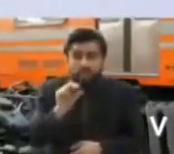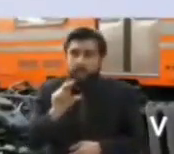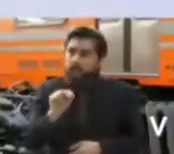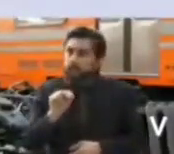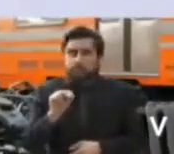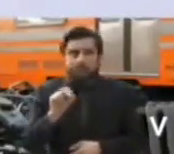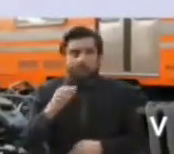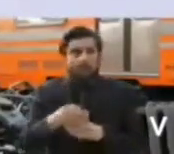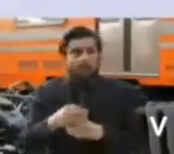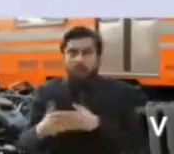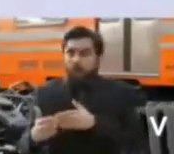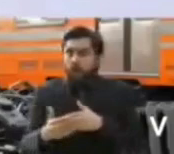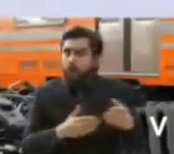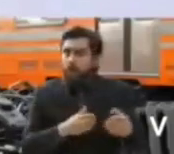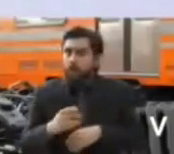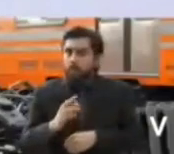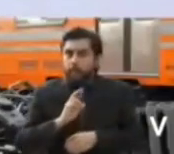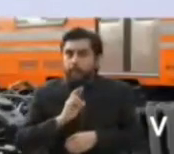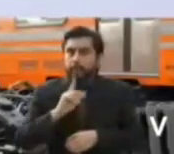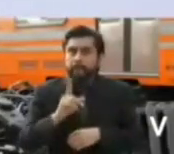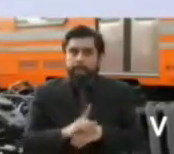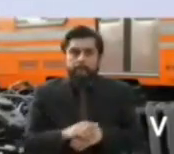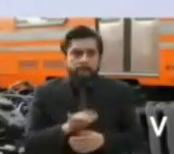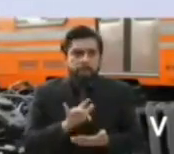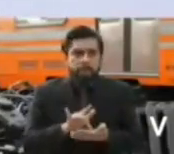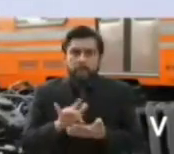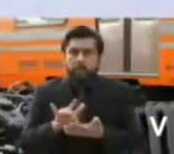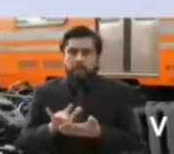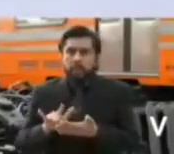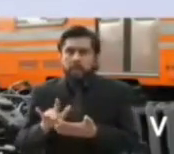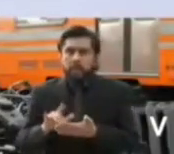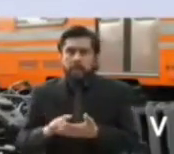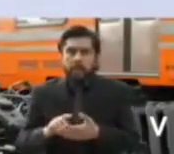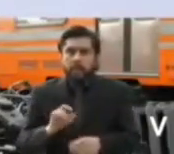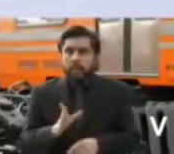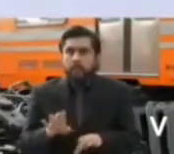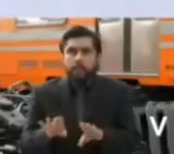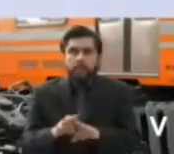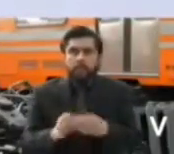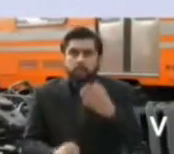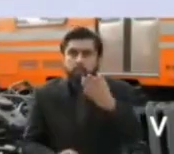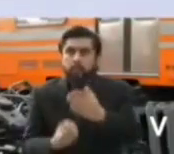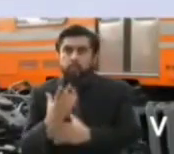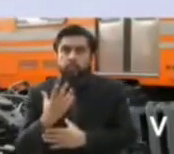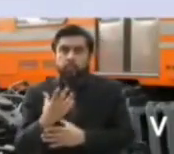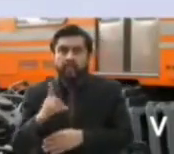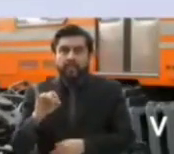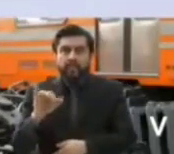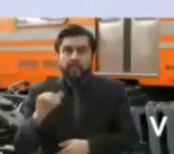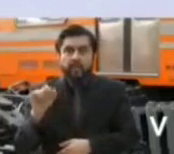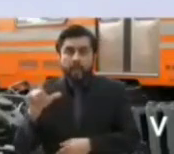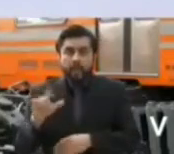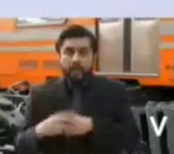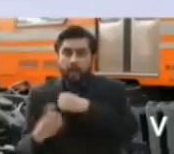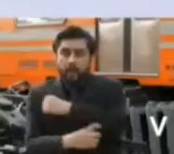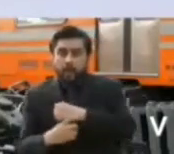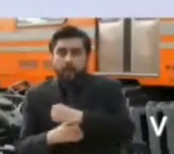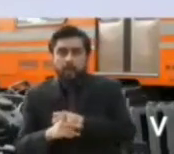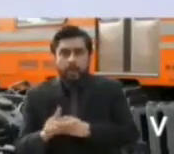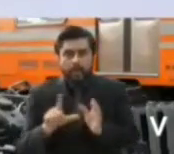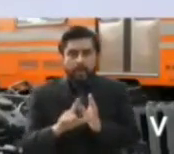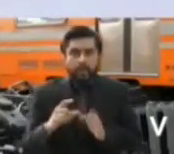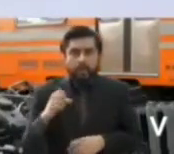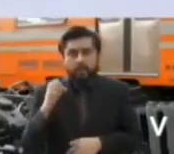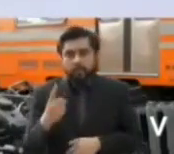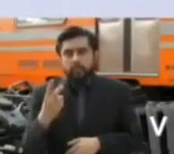completamente digital y que se va a convertir en el gran cerebro del metro, pero ya no solo de la línea 1, sino de la línea 1, 2, 3, 4, 5